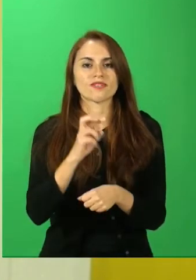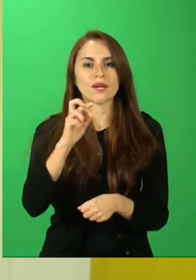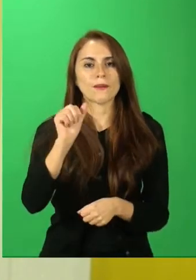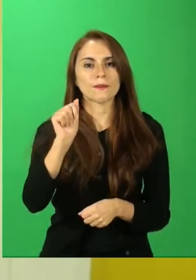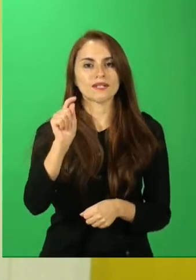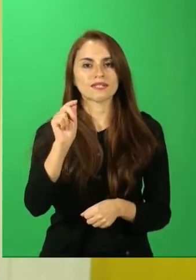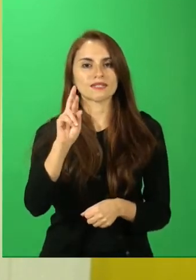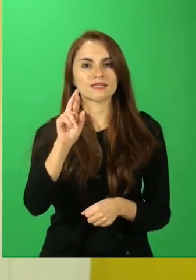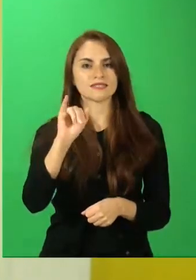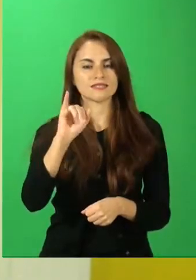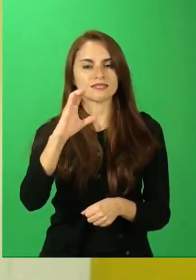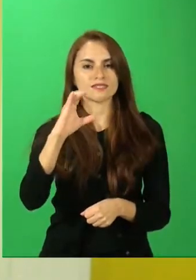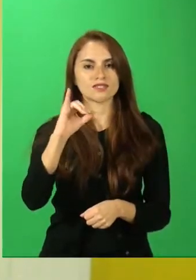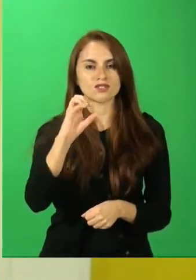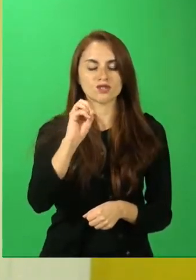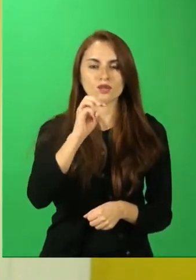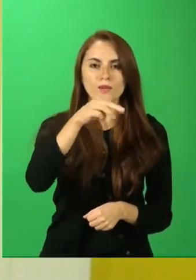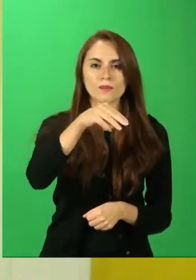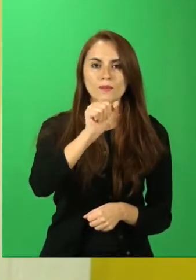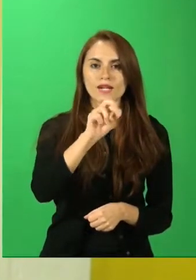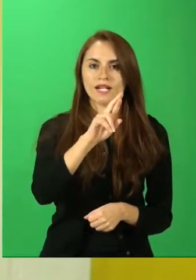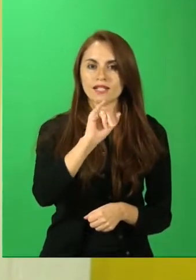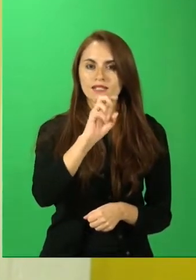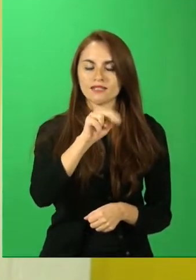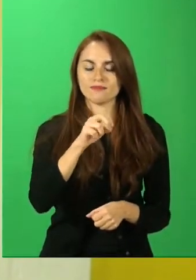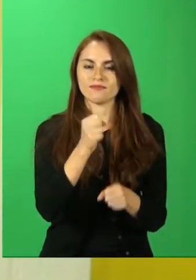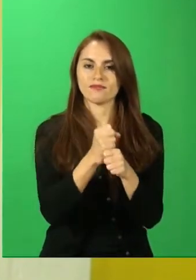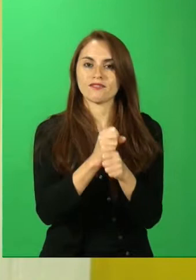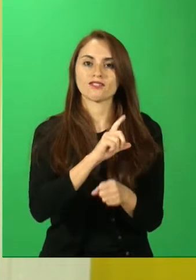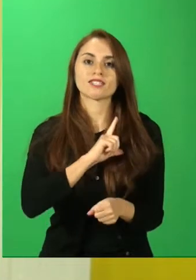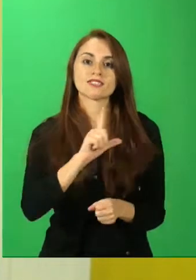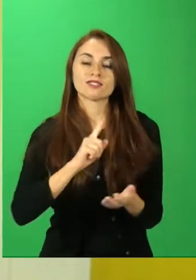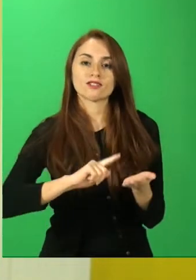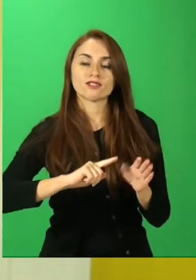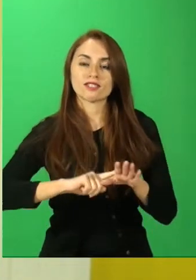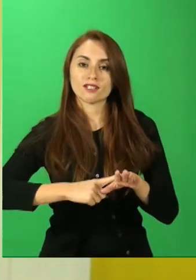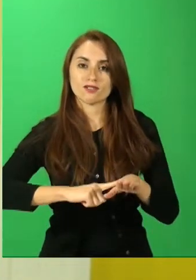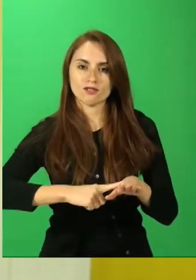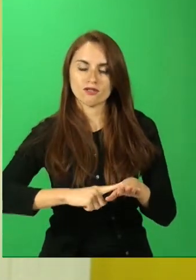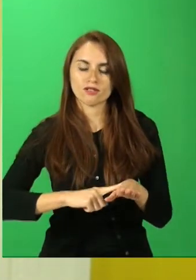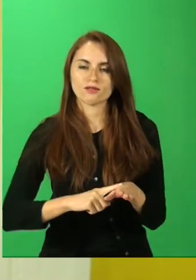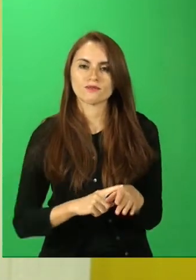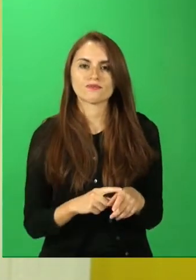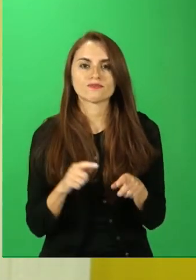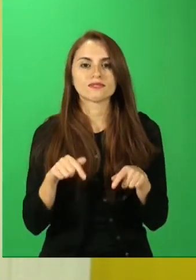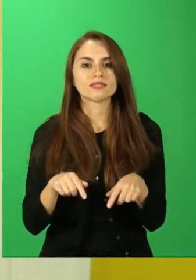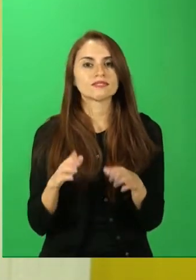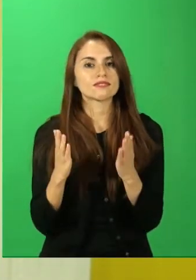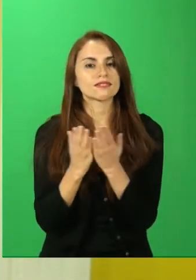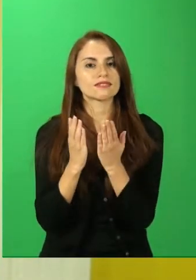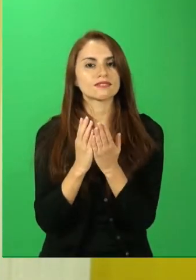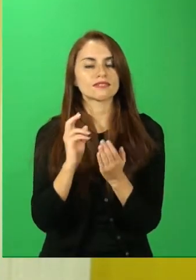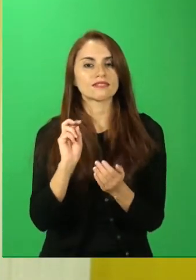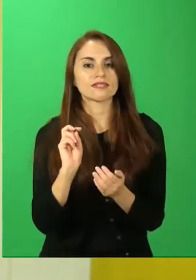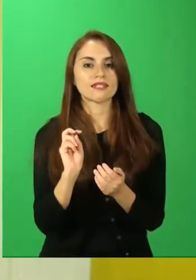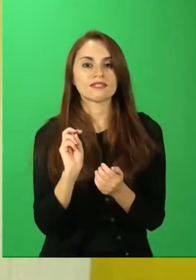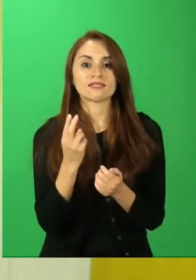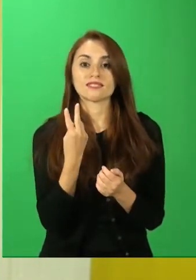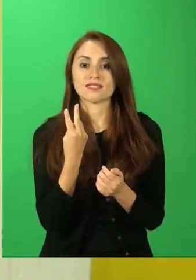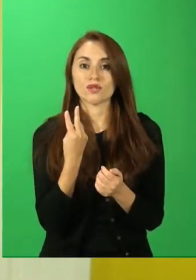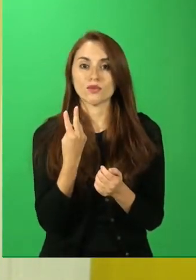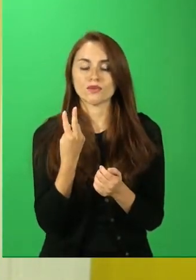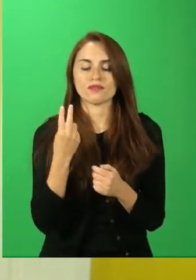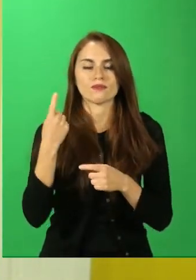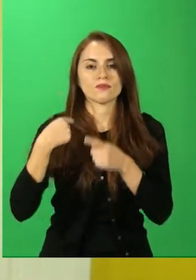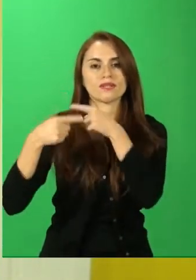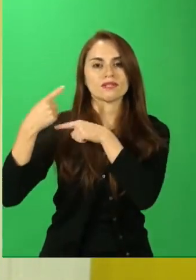Patricio Marín González del Liceo Tecnológico de Copiapó. Y esta clase corresponde a la segunda de la asignatura de